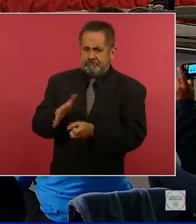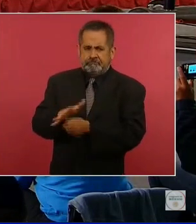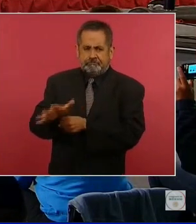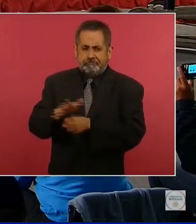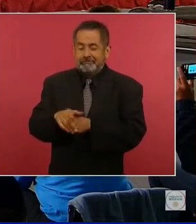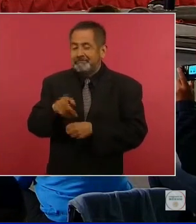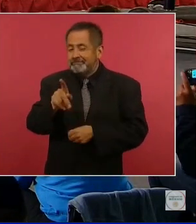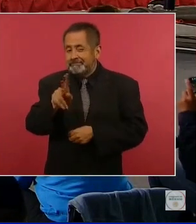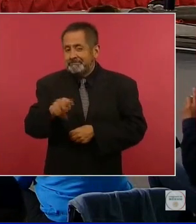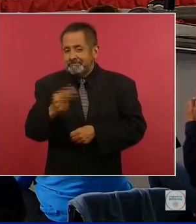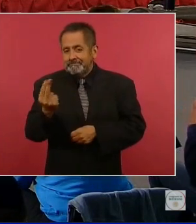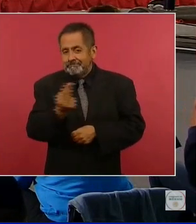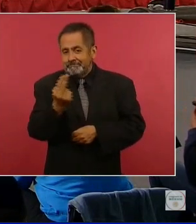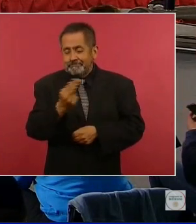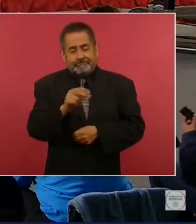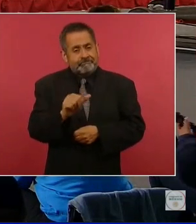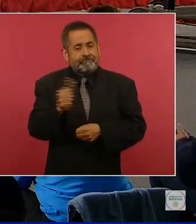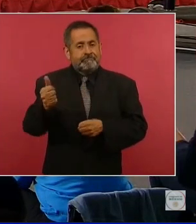pero necesitamos